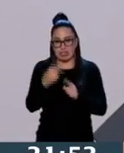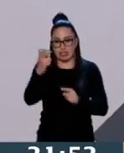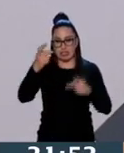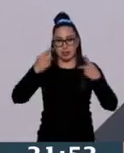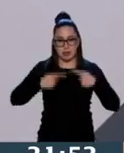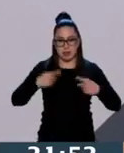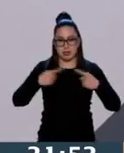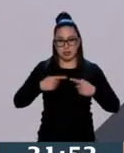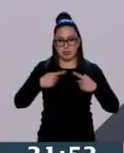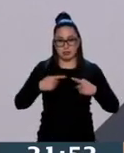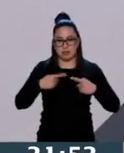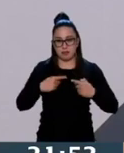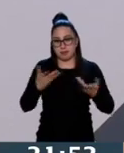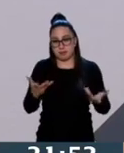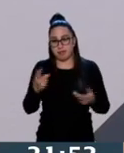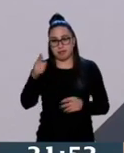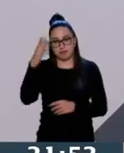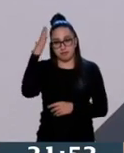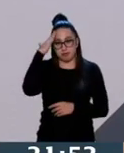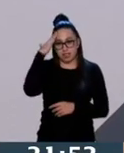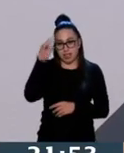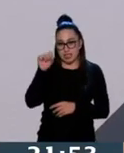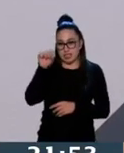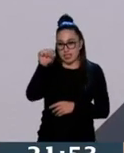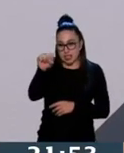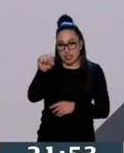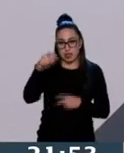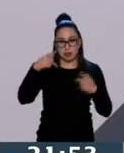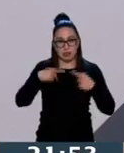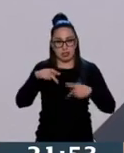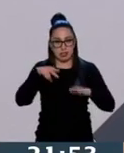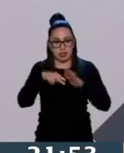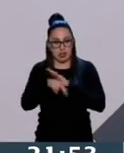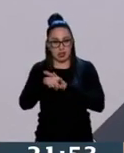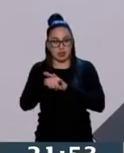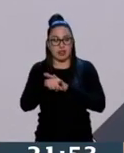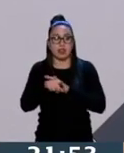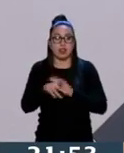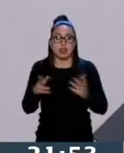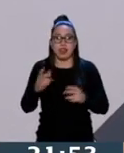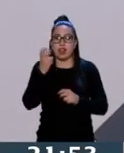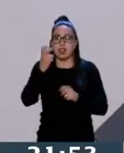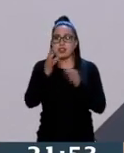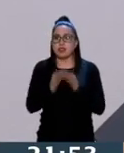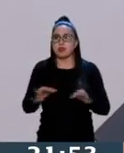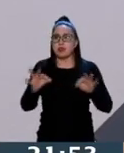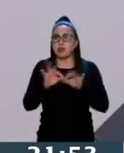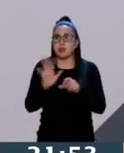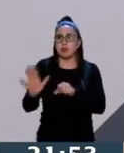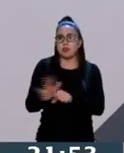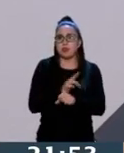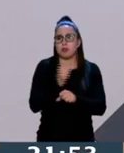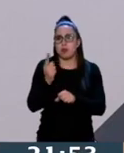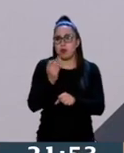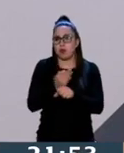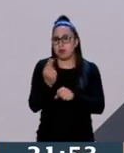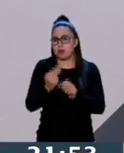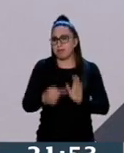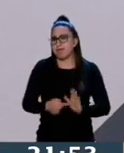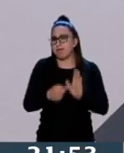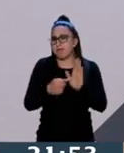está al frente del Sindicato de Trabajadores del Metro. ¿Por qué esto es importante de pronto de tomarlo en